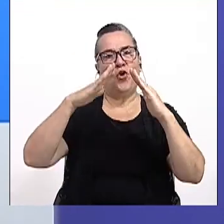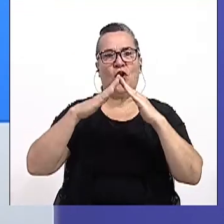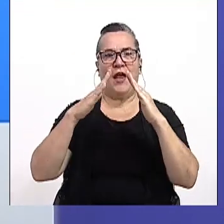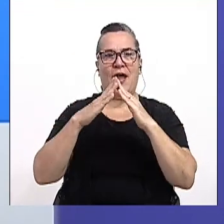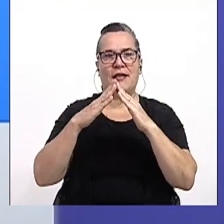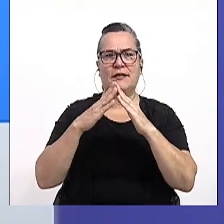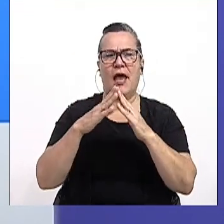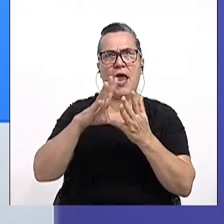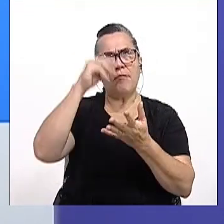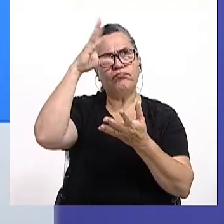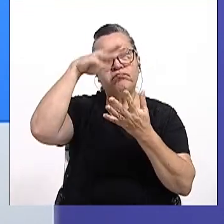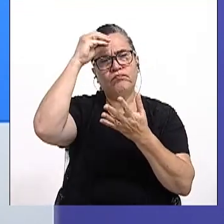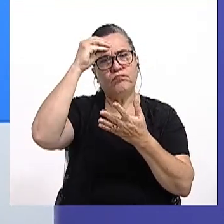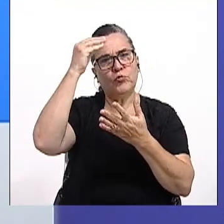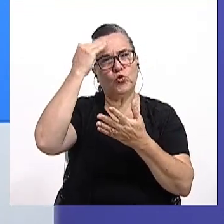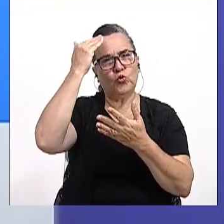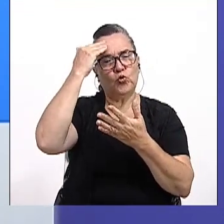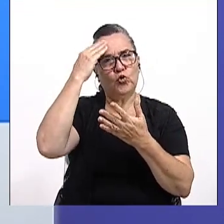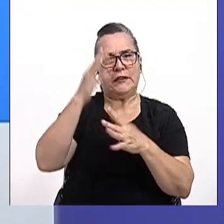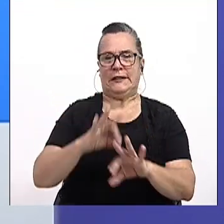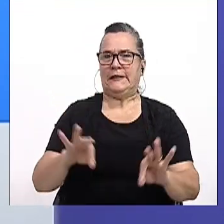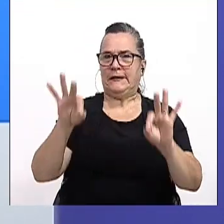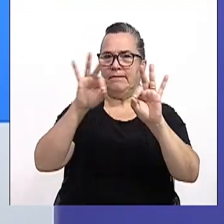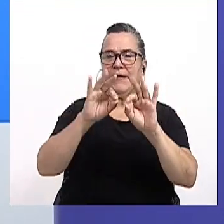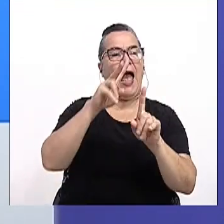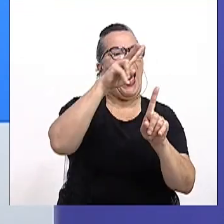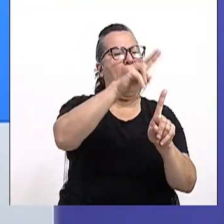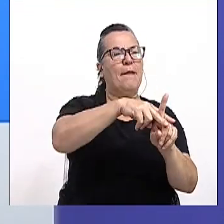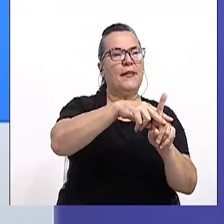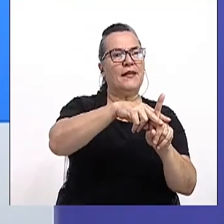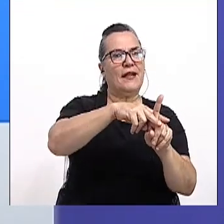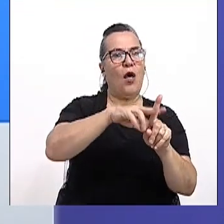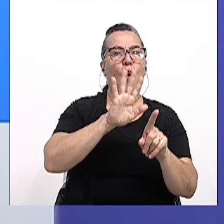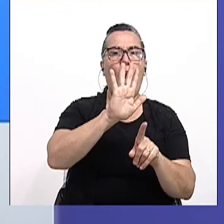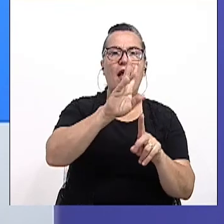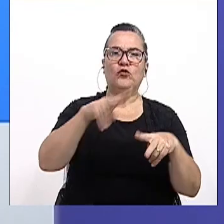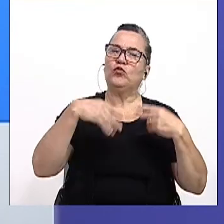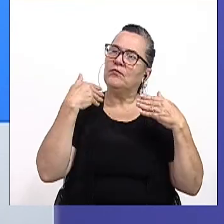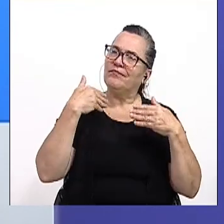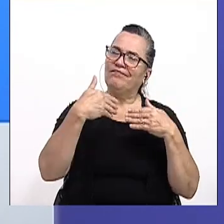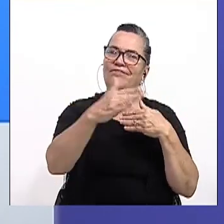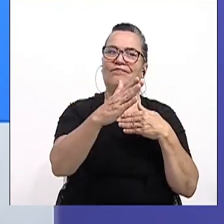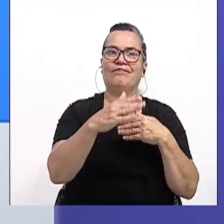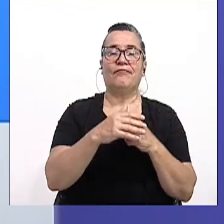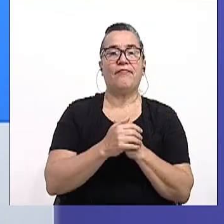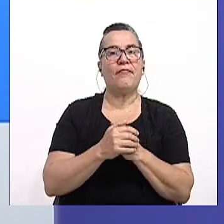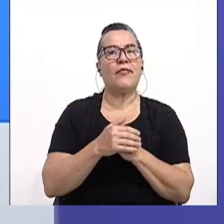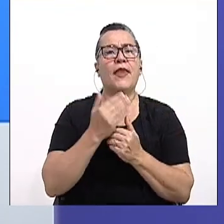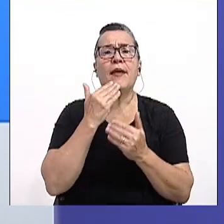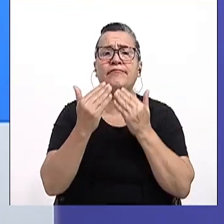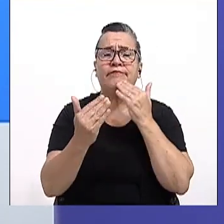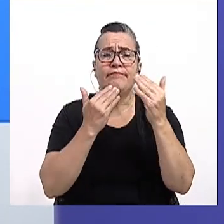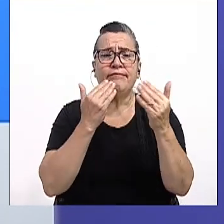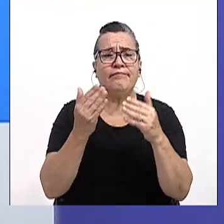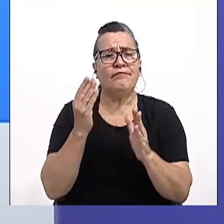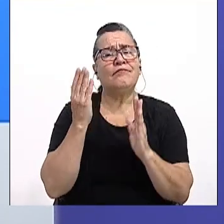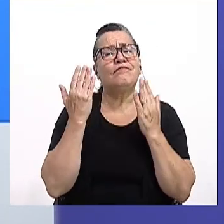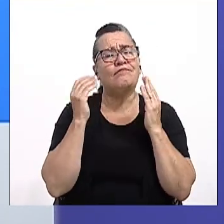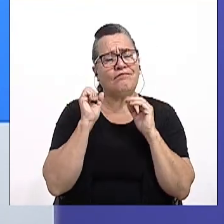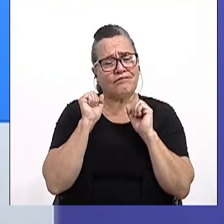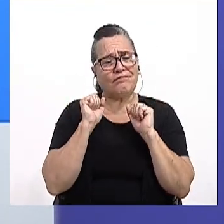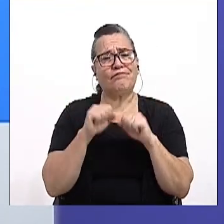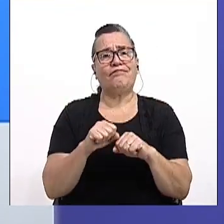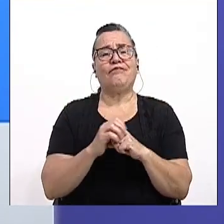conocimiento significativo, pero que va a ser aplicado al resto de sus vidas, ténganlo por seguro. Agradecemos